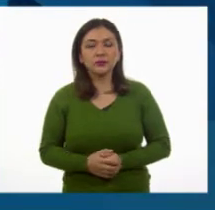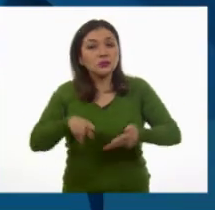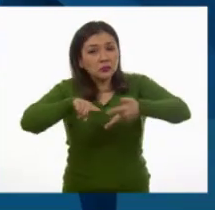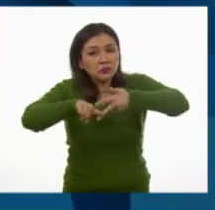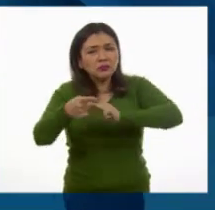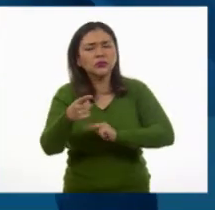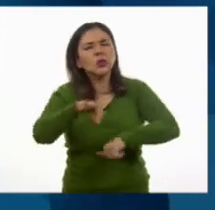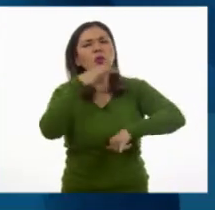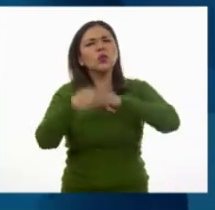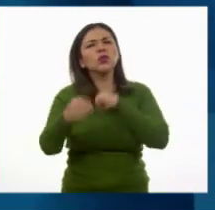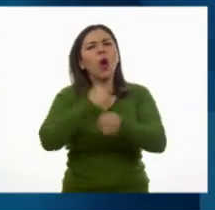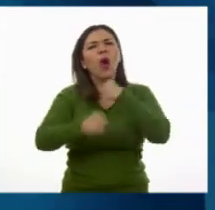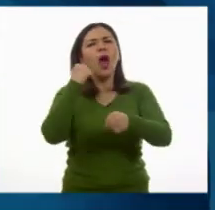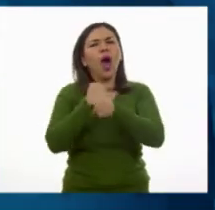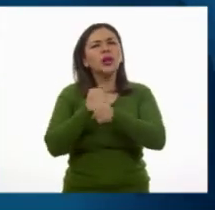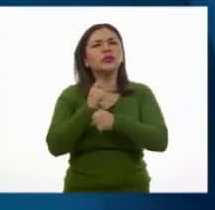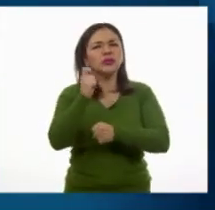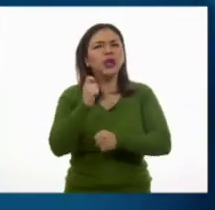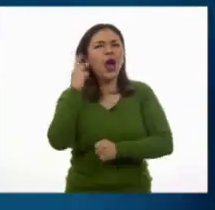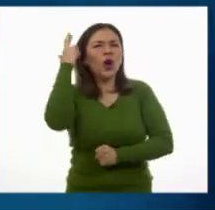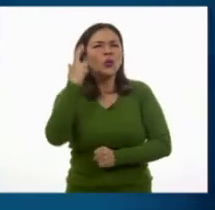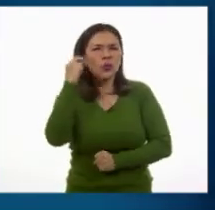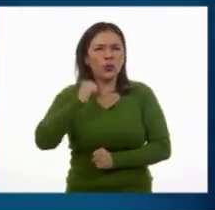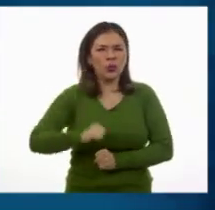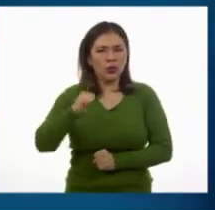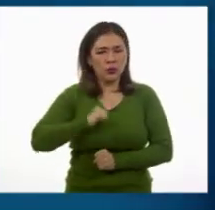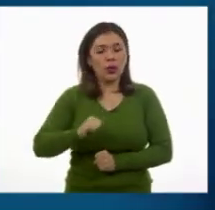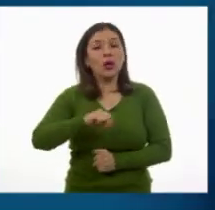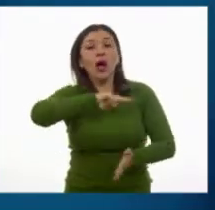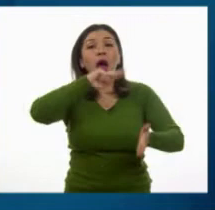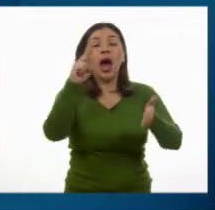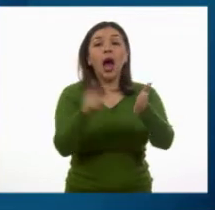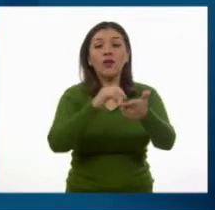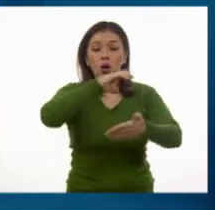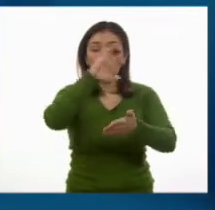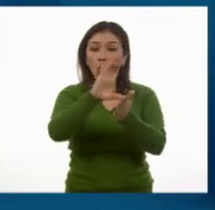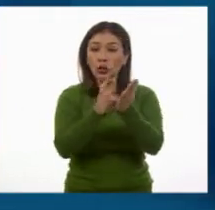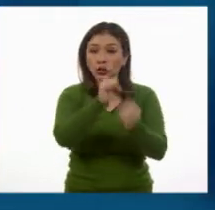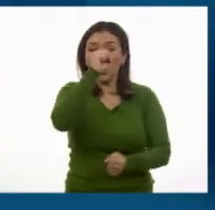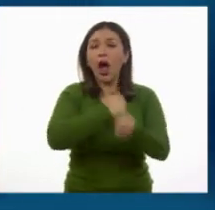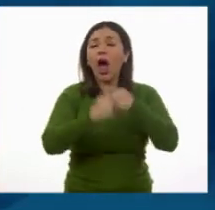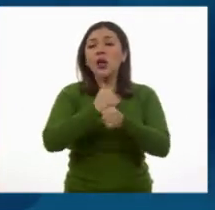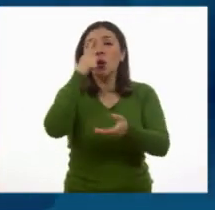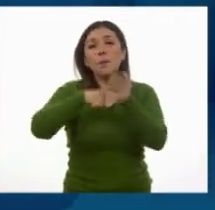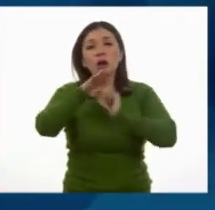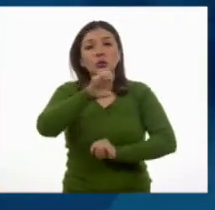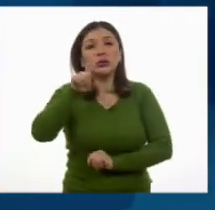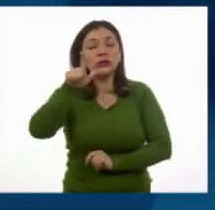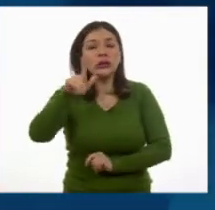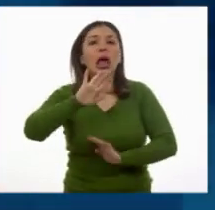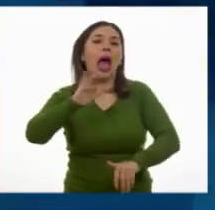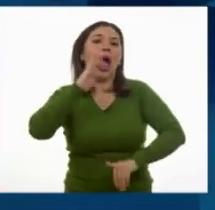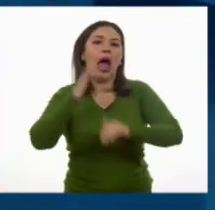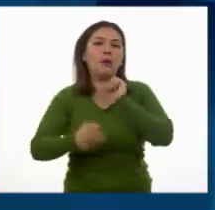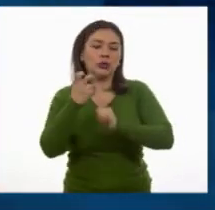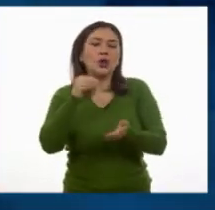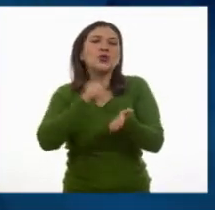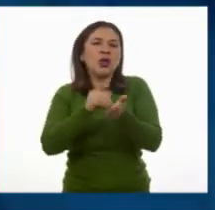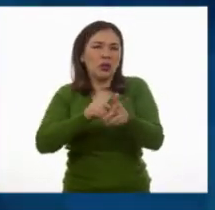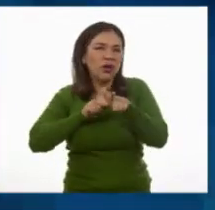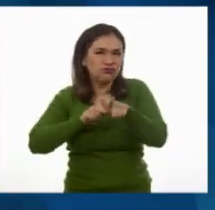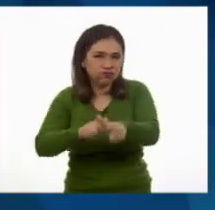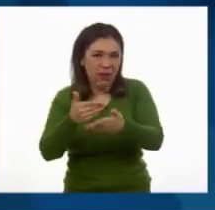Comienza con los últimos años del virreinato y termina con la firma de la Constitución de 1917 que aún nos rige.